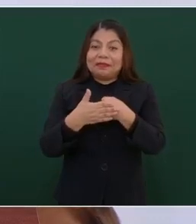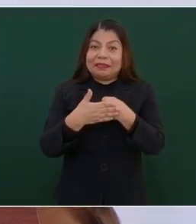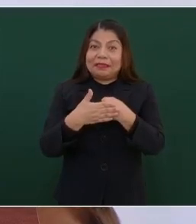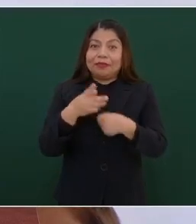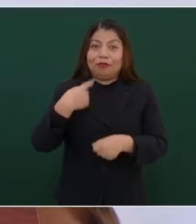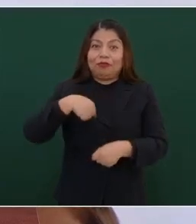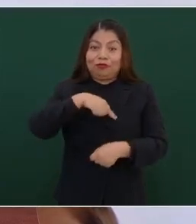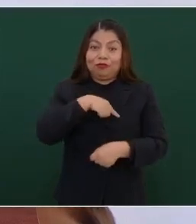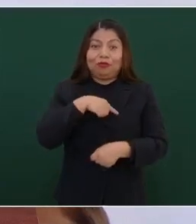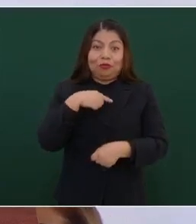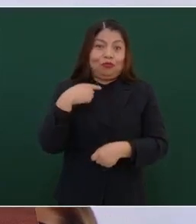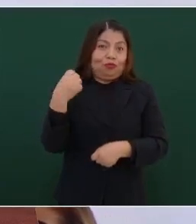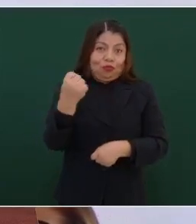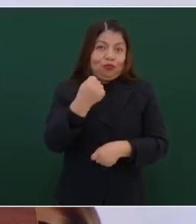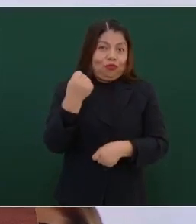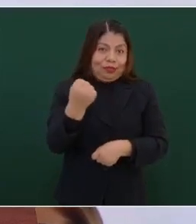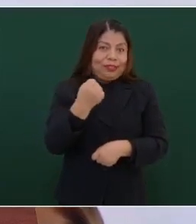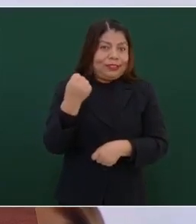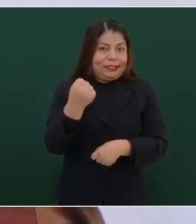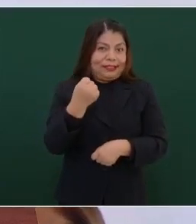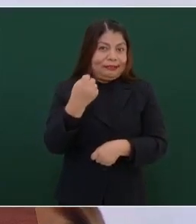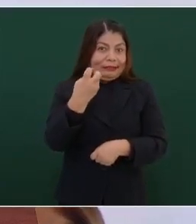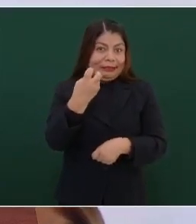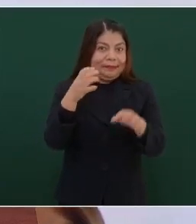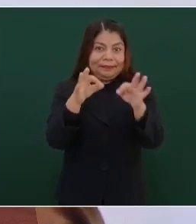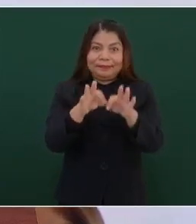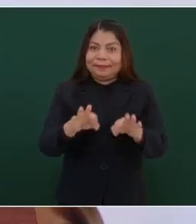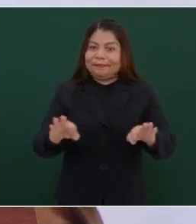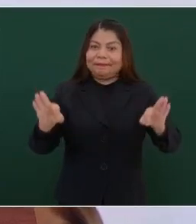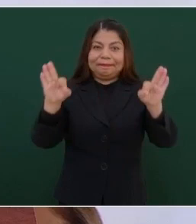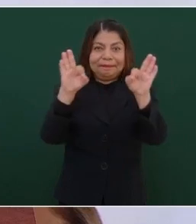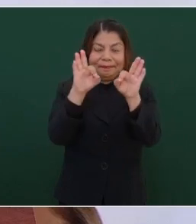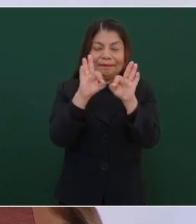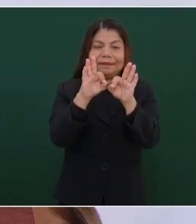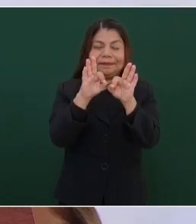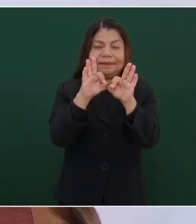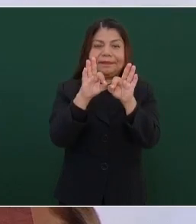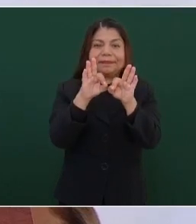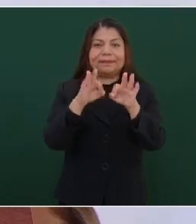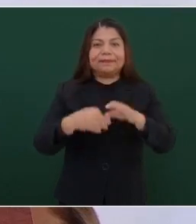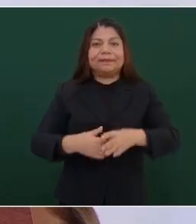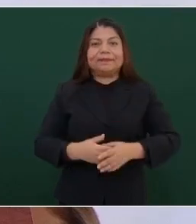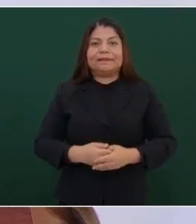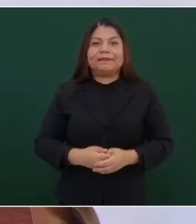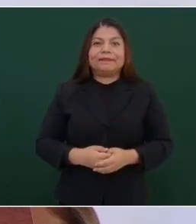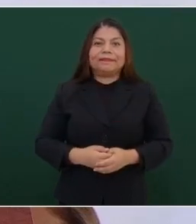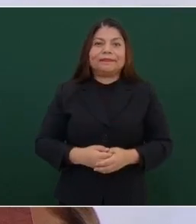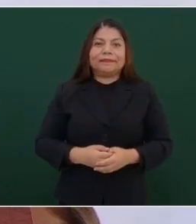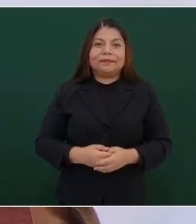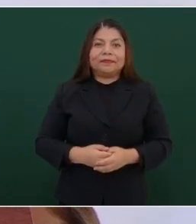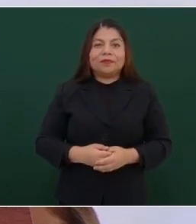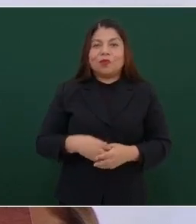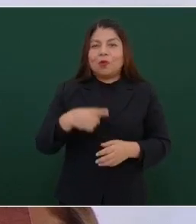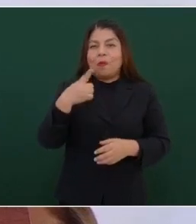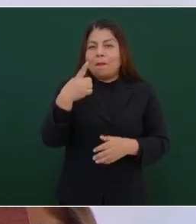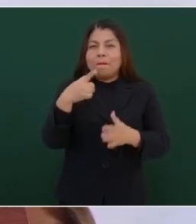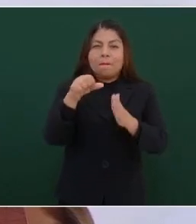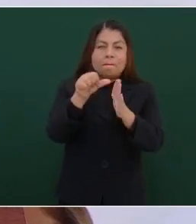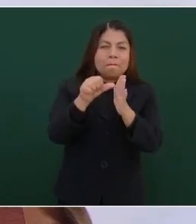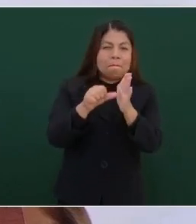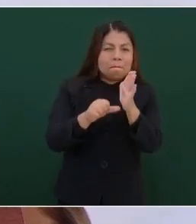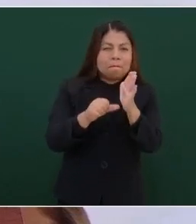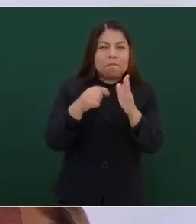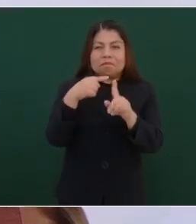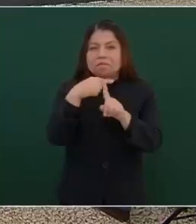porque la suerte cuenta en todo, pues en un mes y